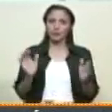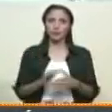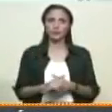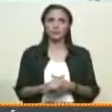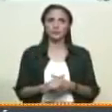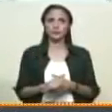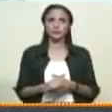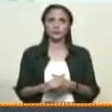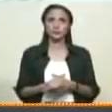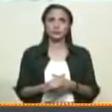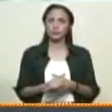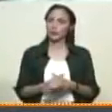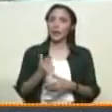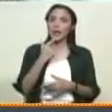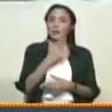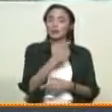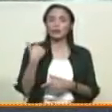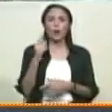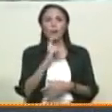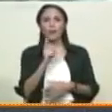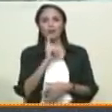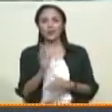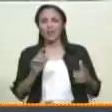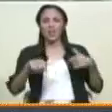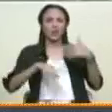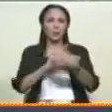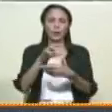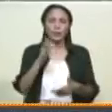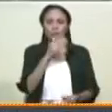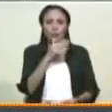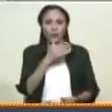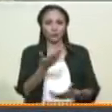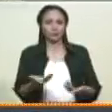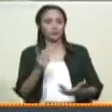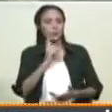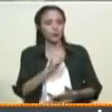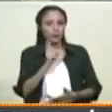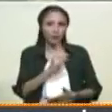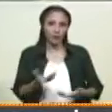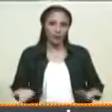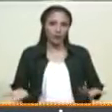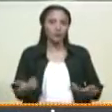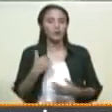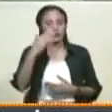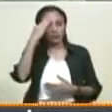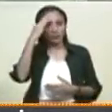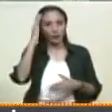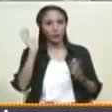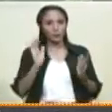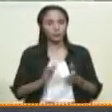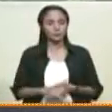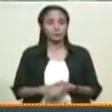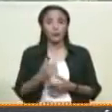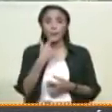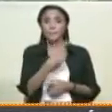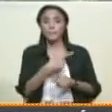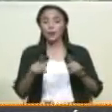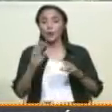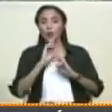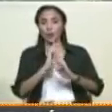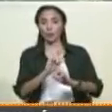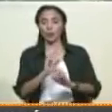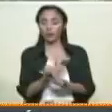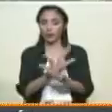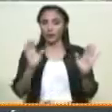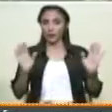¿Quién puede decir, no, eso es mentira? Estaría mintiendo, ese estaría mintiendo. Ahora, lo que nosotros sí tenemos que decir es que